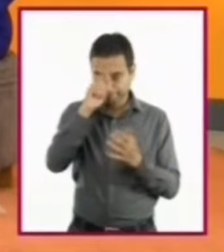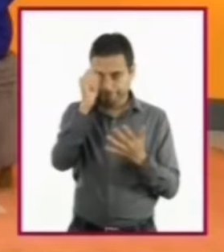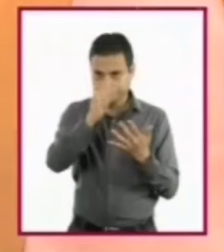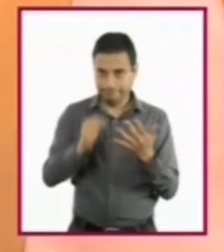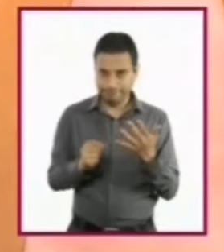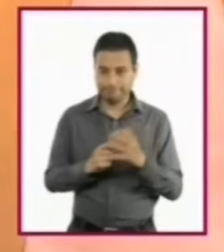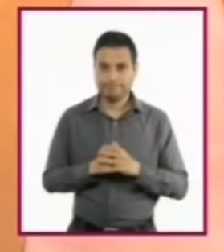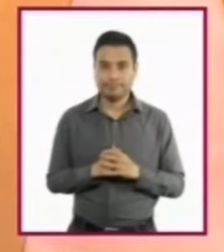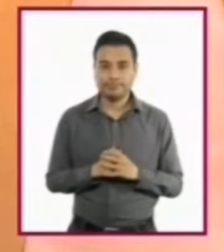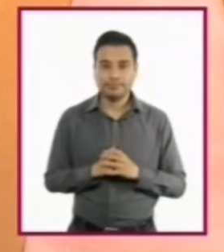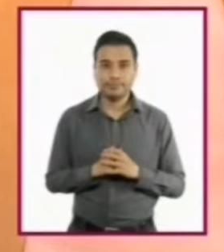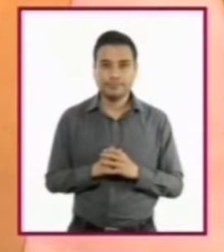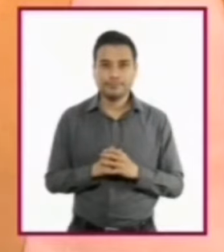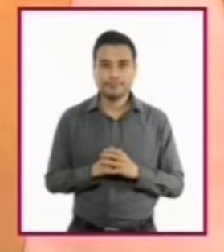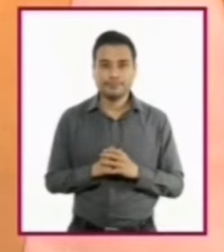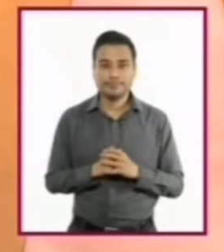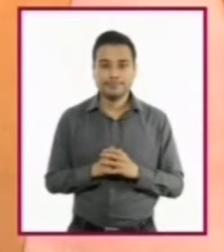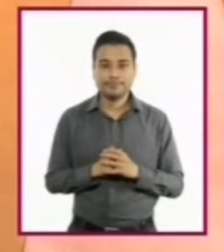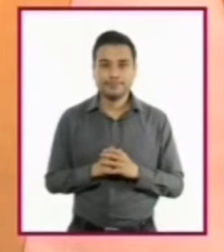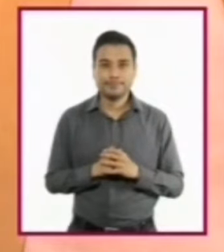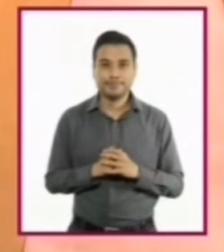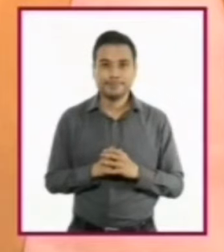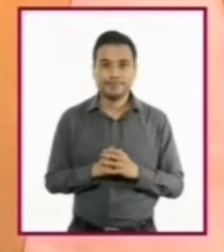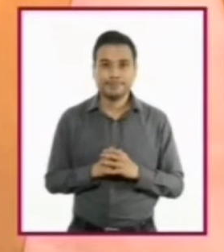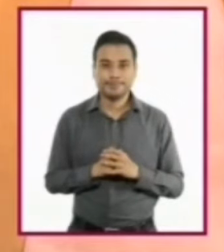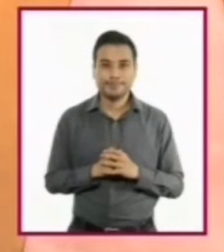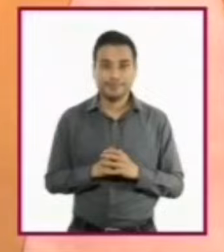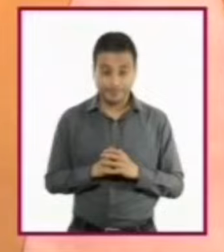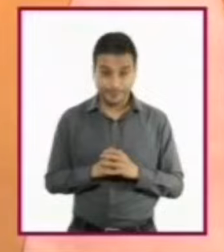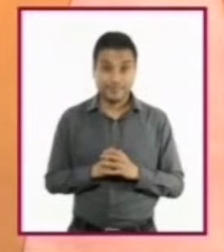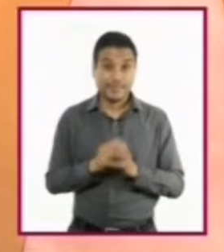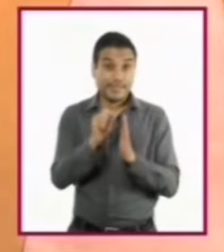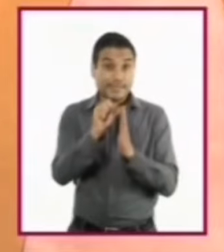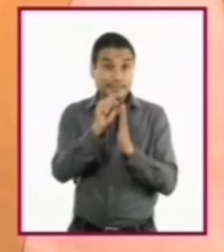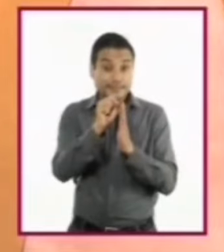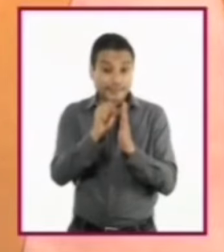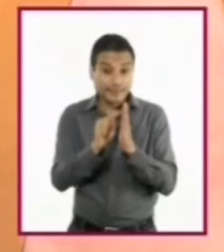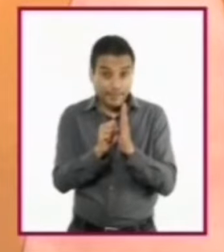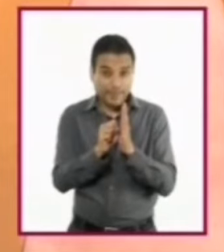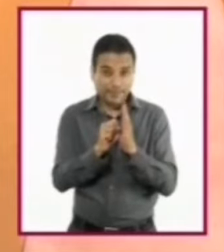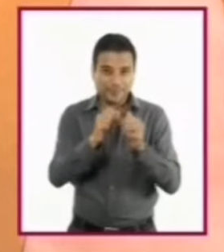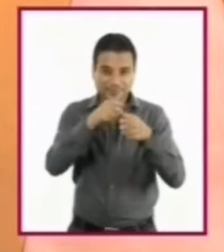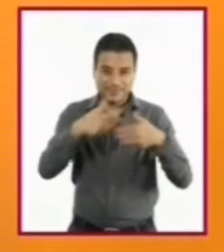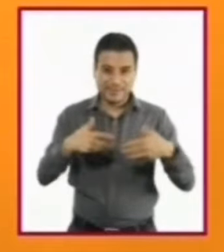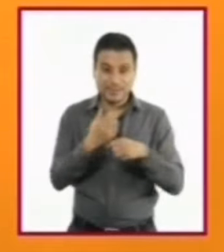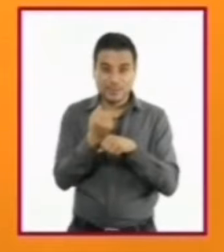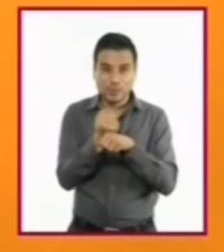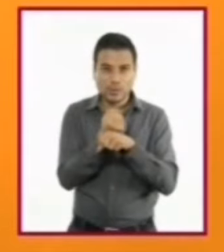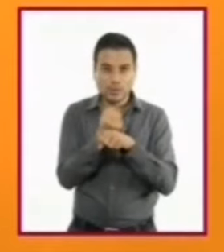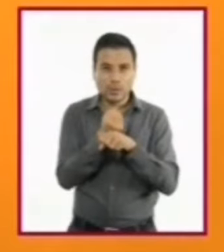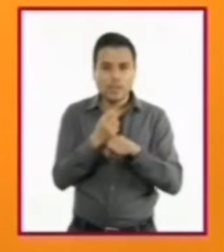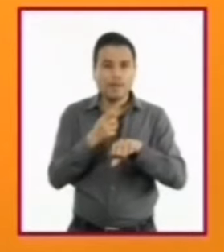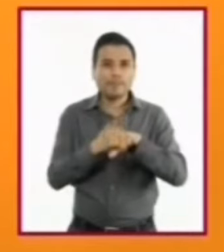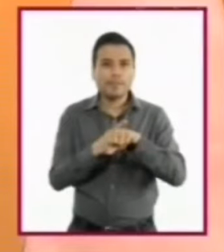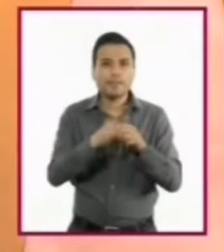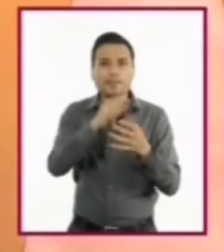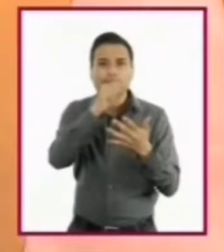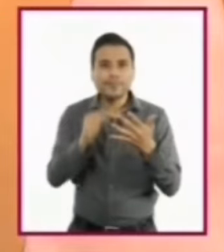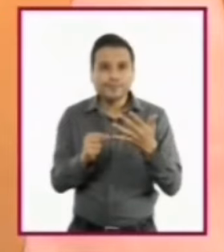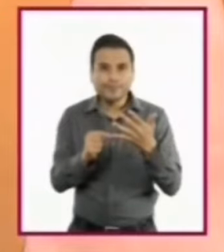mismo. Los padecimientos relacionados con el sistema circulatorio en su conjunto se denominan